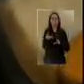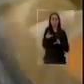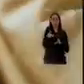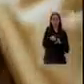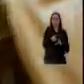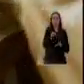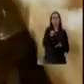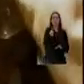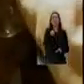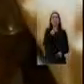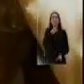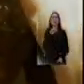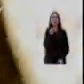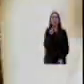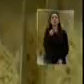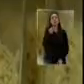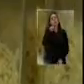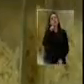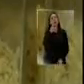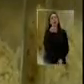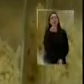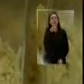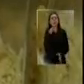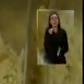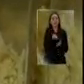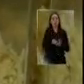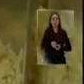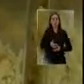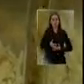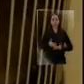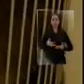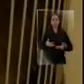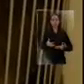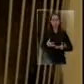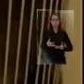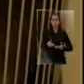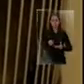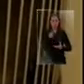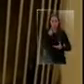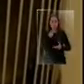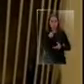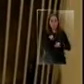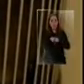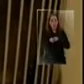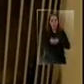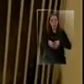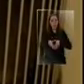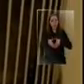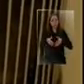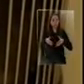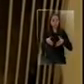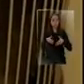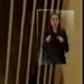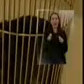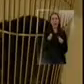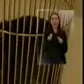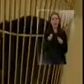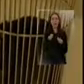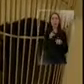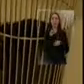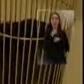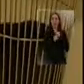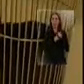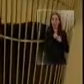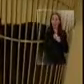El animal tratado con fructosa aumenta significativamente de peso. Uy, está bien gordito. Estos animales, producto de tratamiento y su